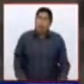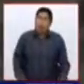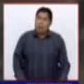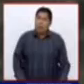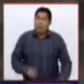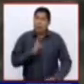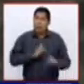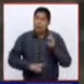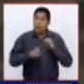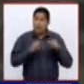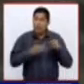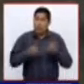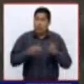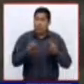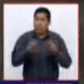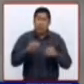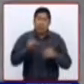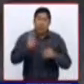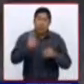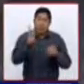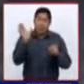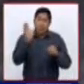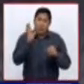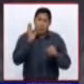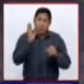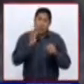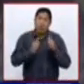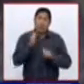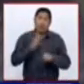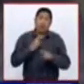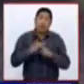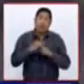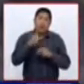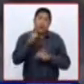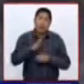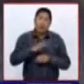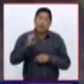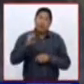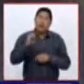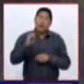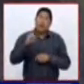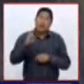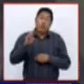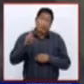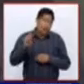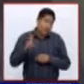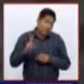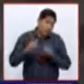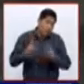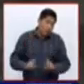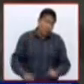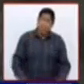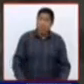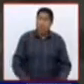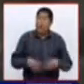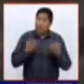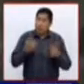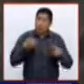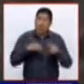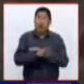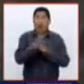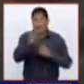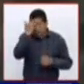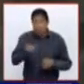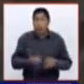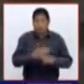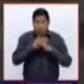¿Habría alguna manera de tal vez encontrarnos con su mamá? En este caso, ¿cuál es el nombre de la señora? Soledad. La señora Soledad, ¿no? Quiero entrar.